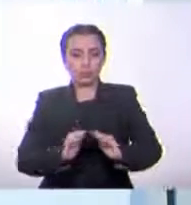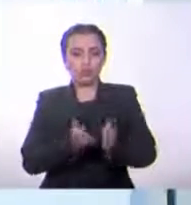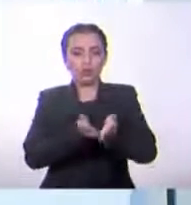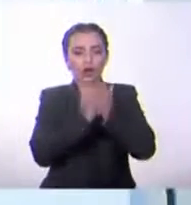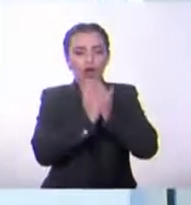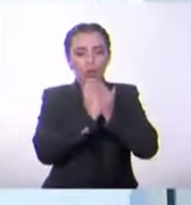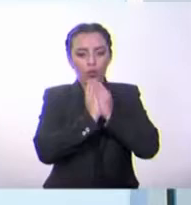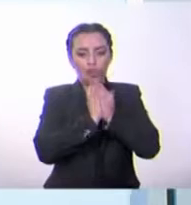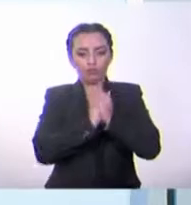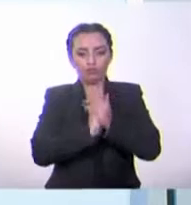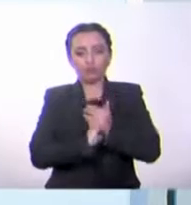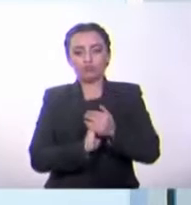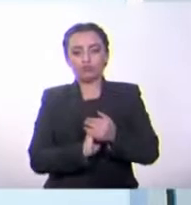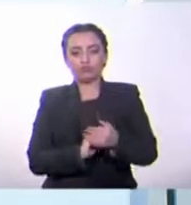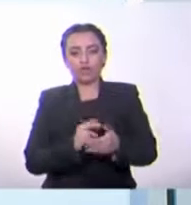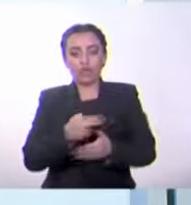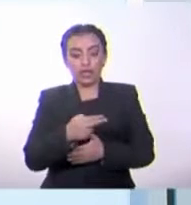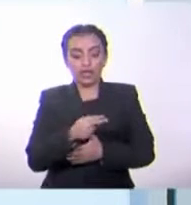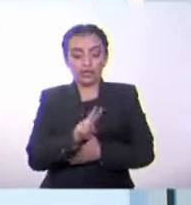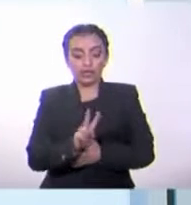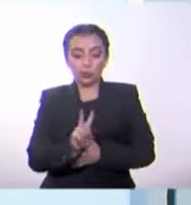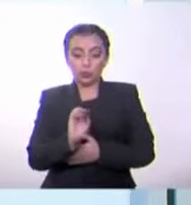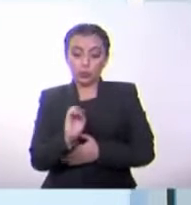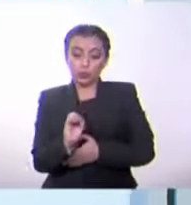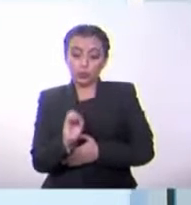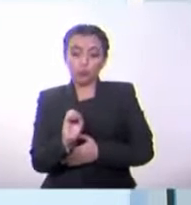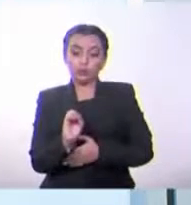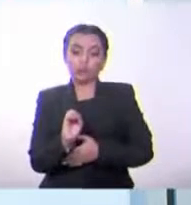tenemos 4000 gramos